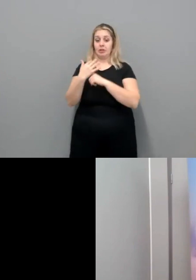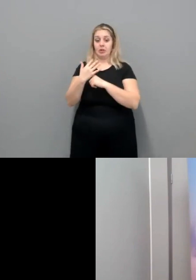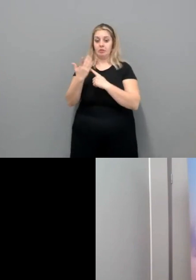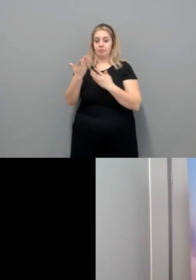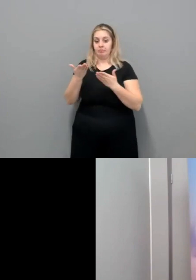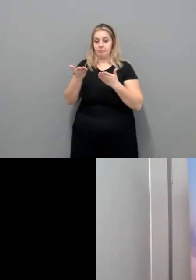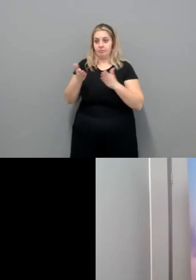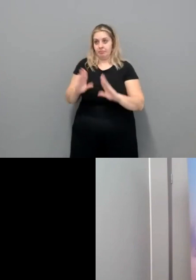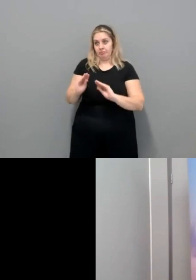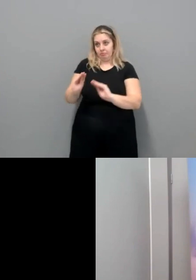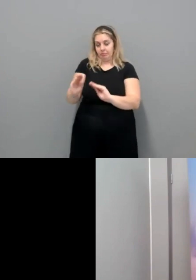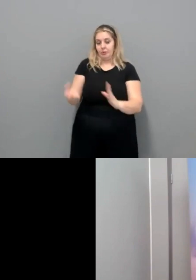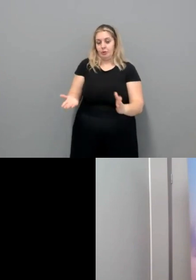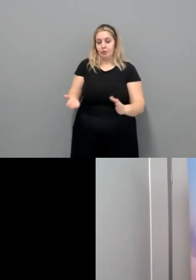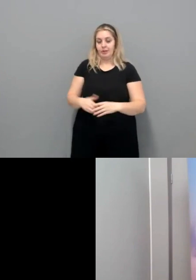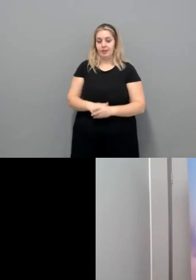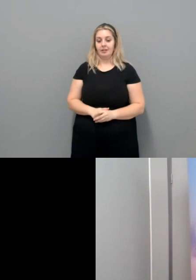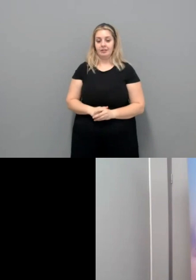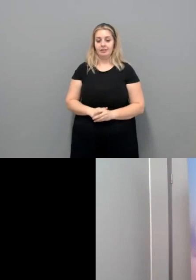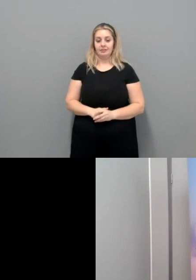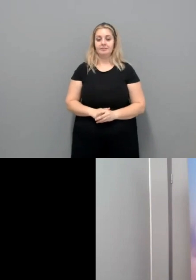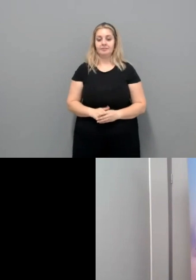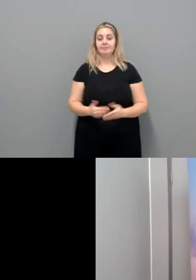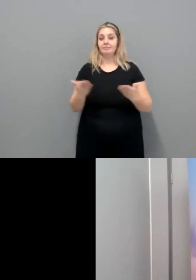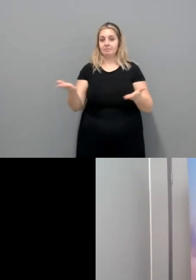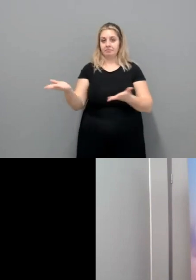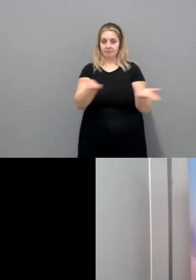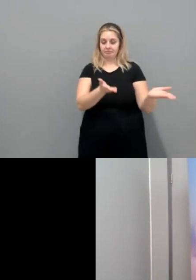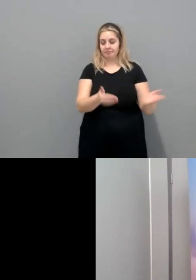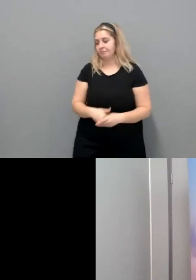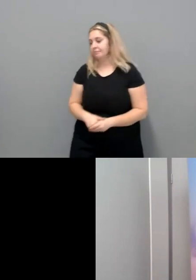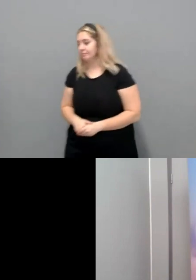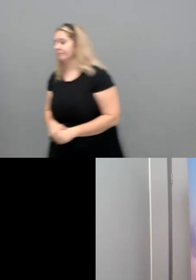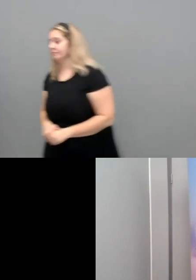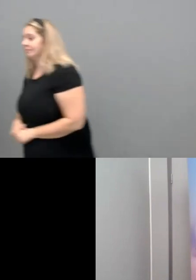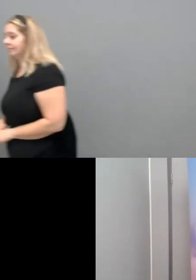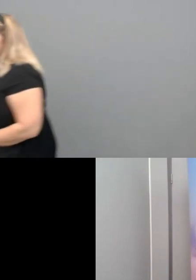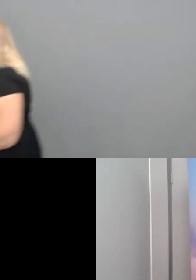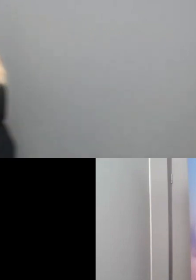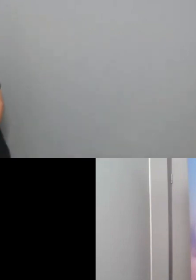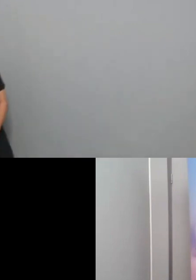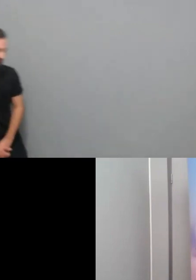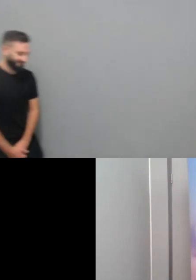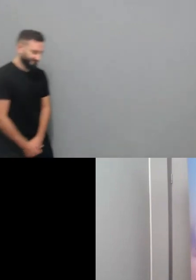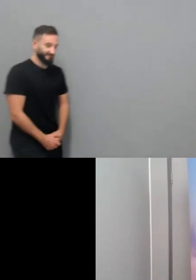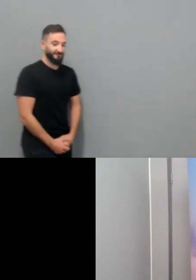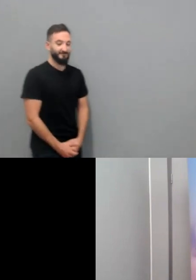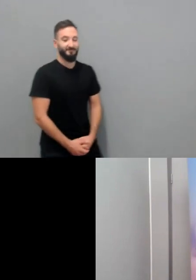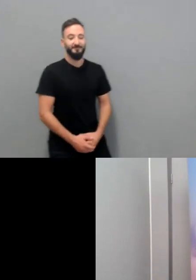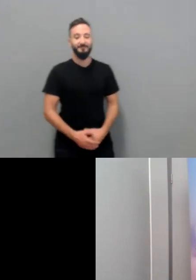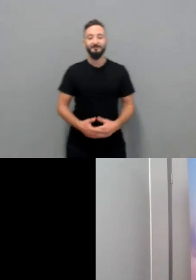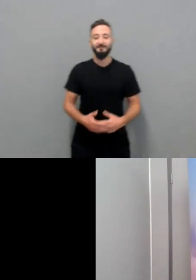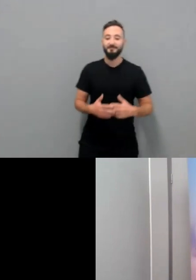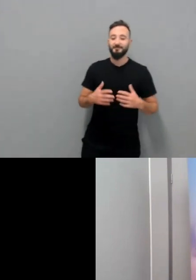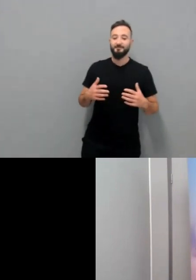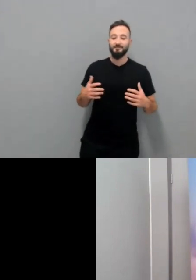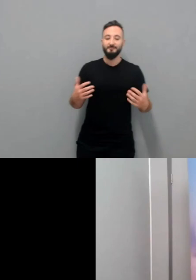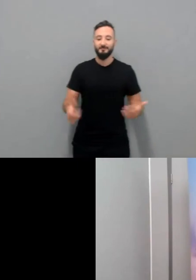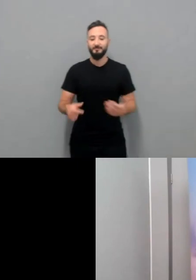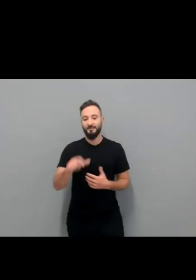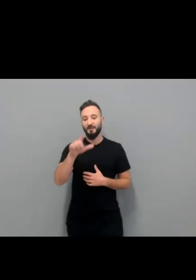de primera mano de tu hijo. Así que adelante. Ah, pues bueno, Luca lleva relativamente